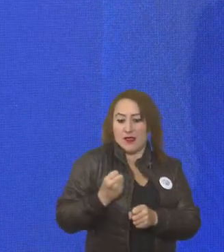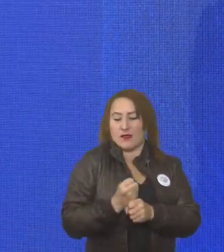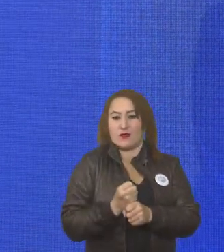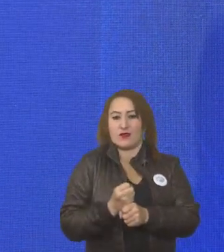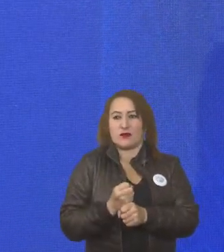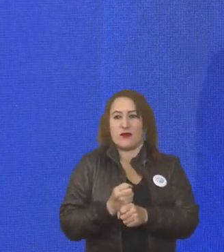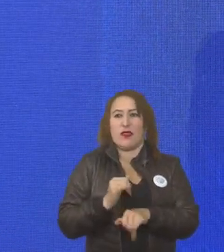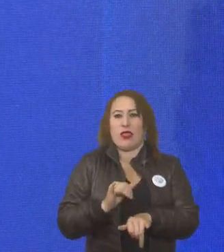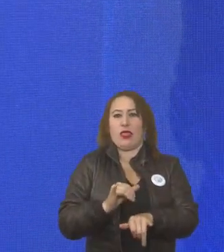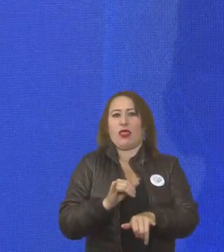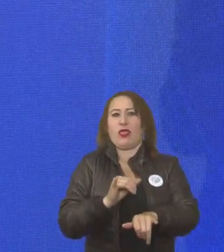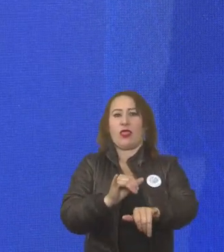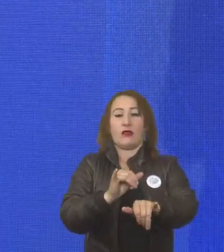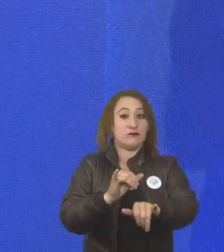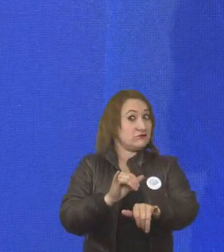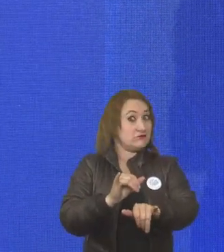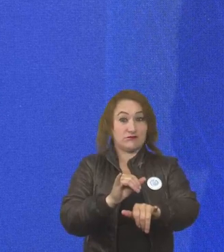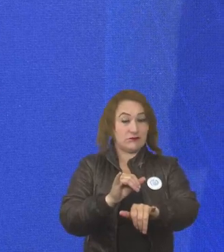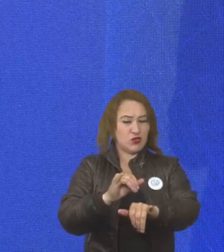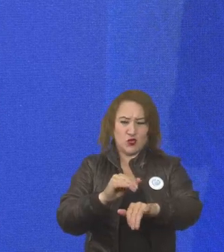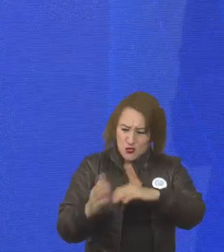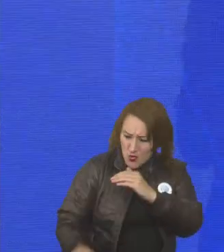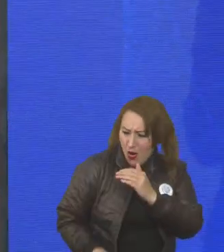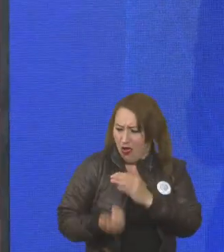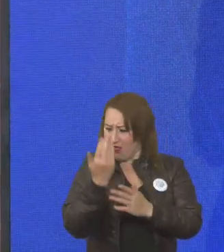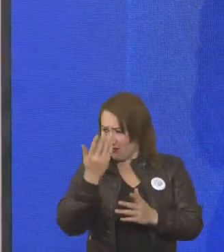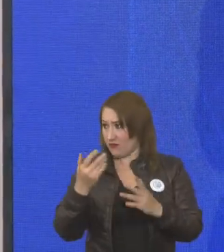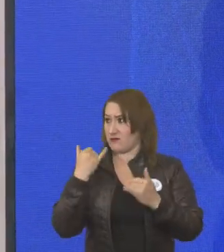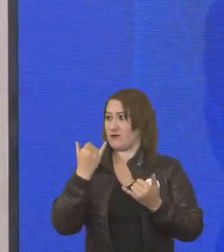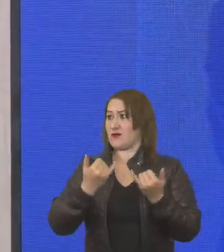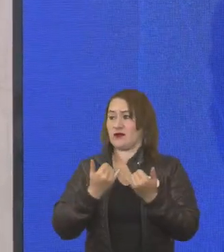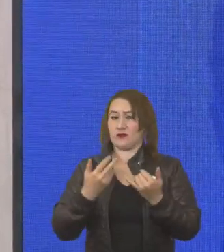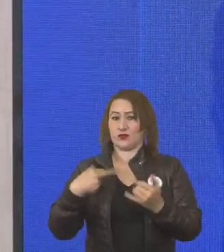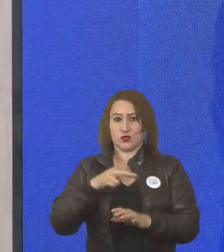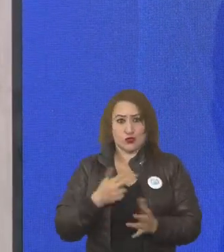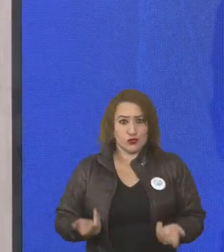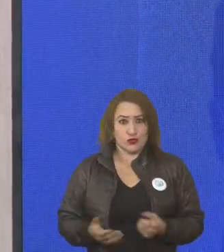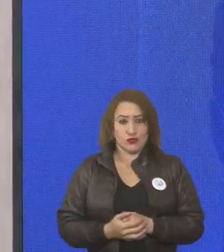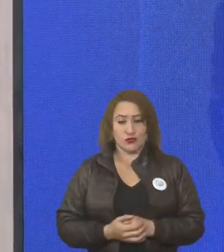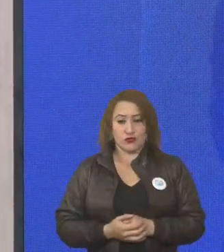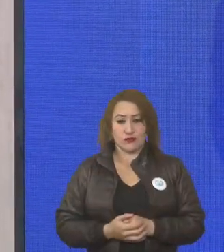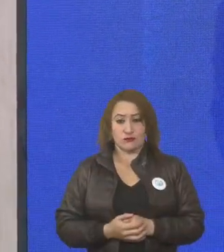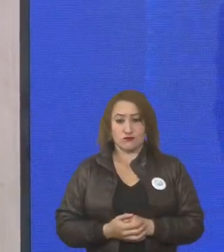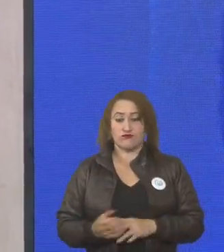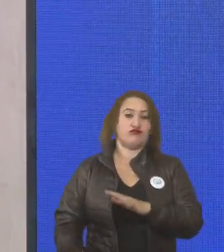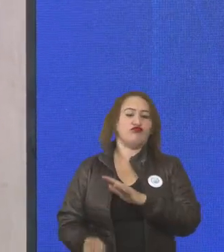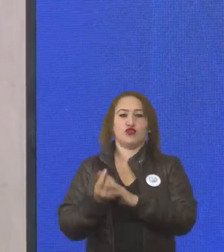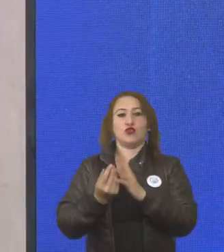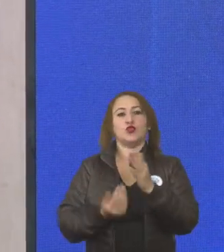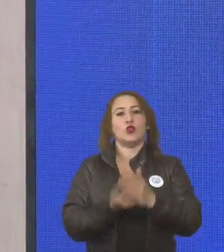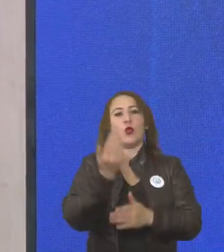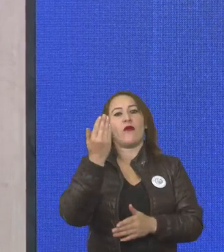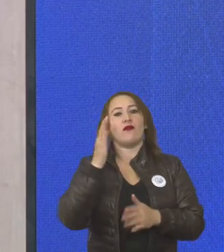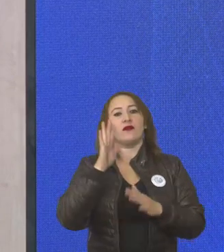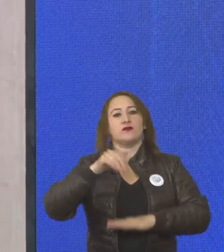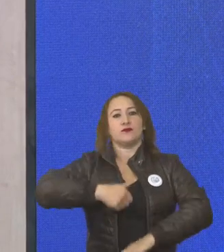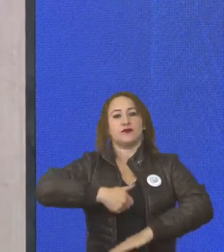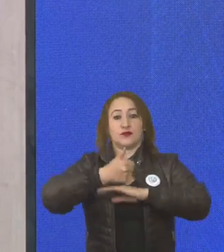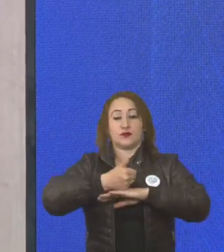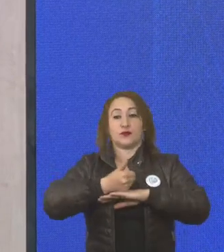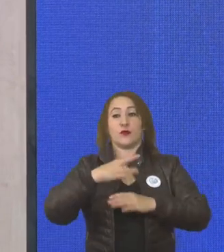anquilosarnos, ya somos. No, renovemos nuestra imagen. Fundamos la nueva dirección